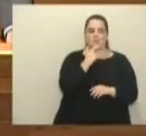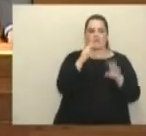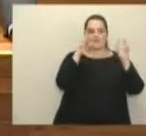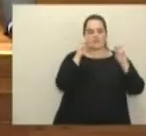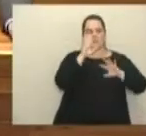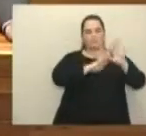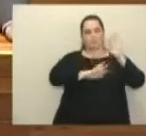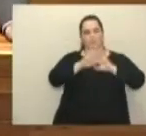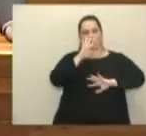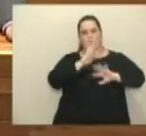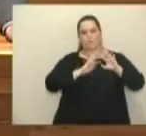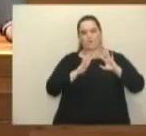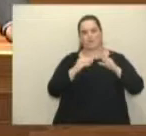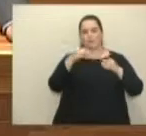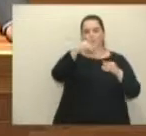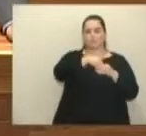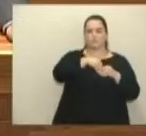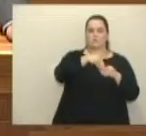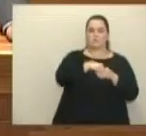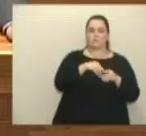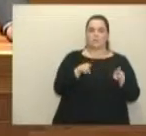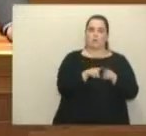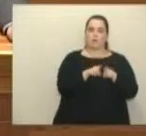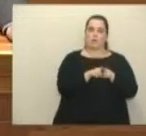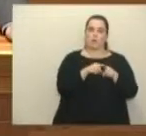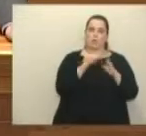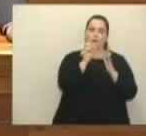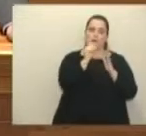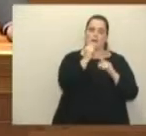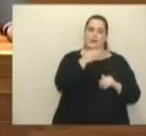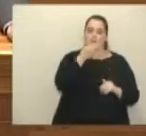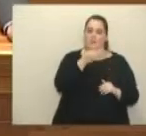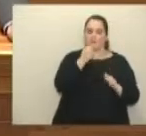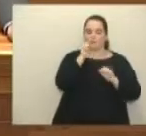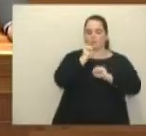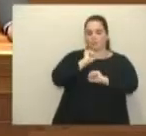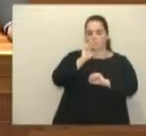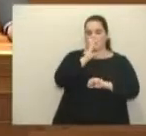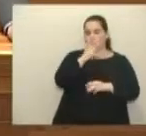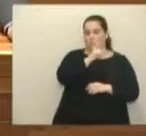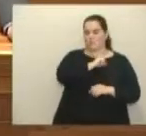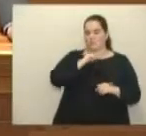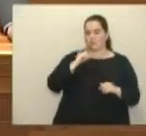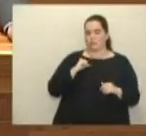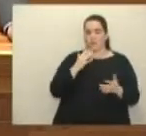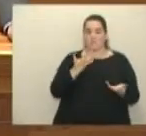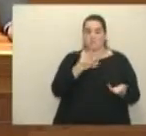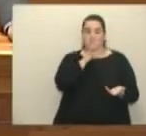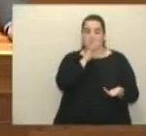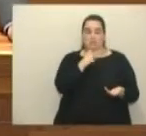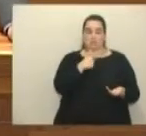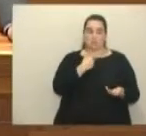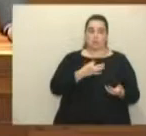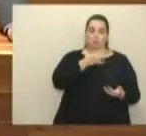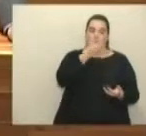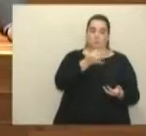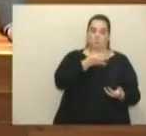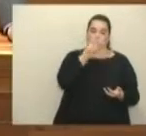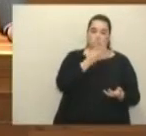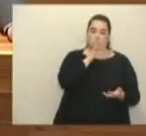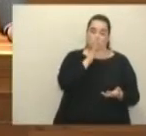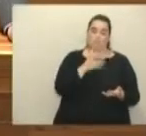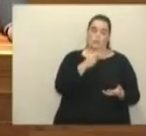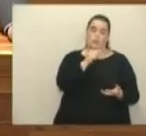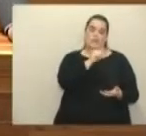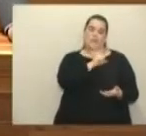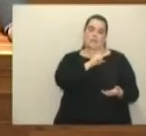en juegos de aspectos como la protección de datos de carácter personal. No voy a hacer aquí ahora ningún discurso sobre la cuestión de los datos de carácter personal, pero